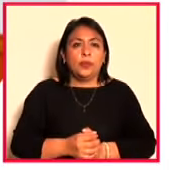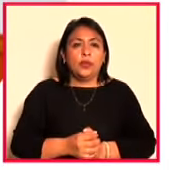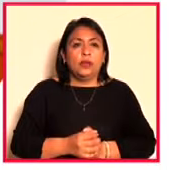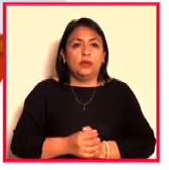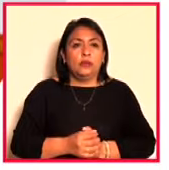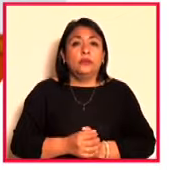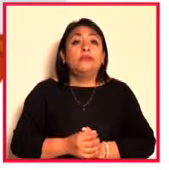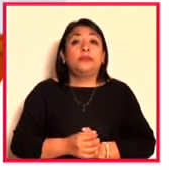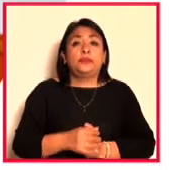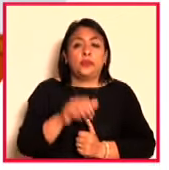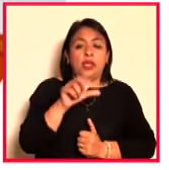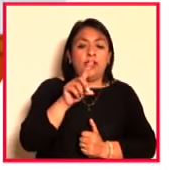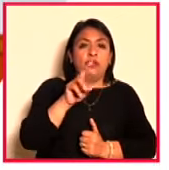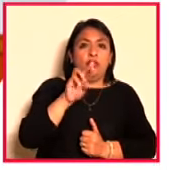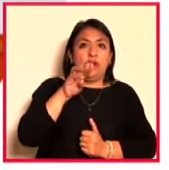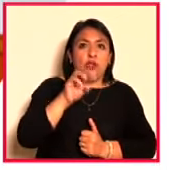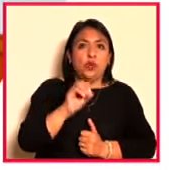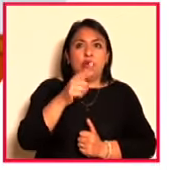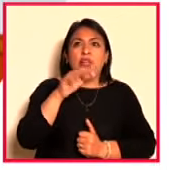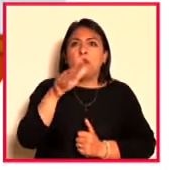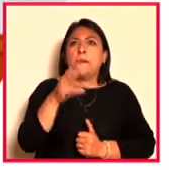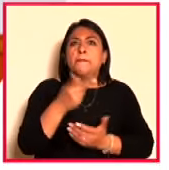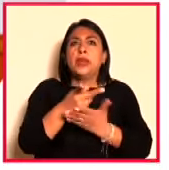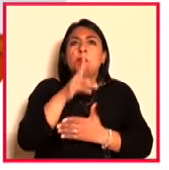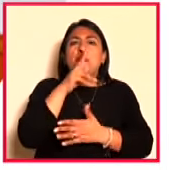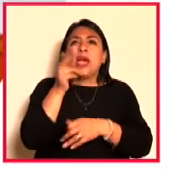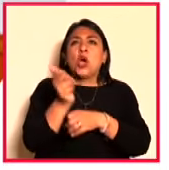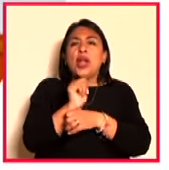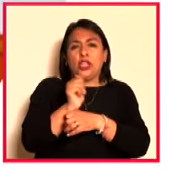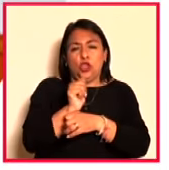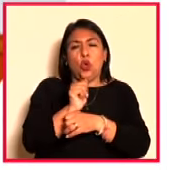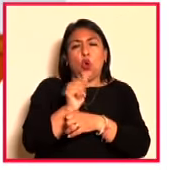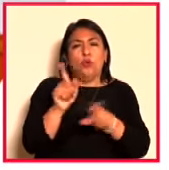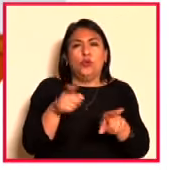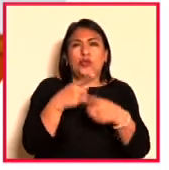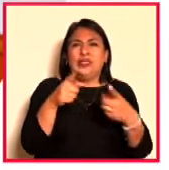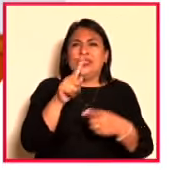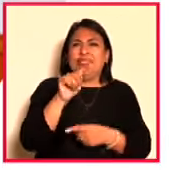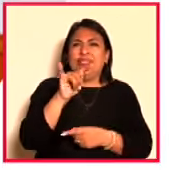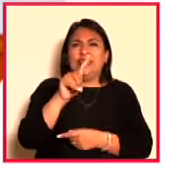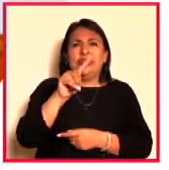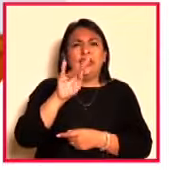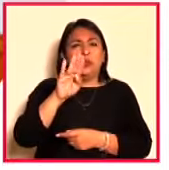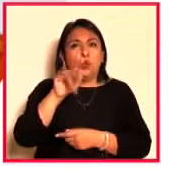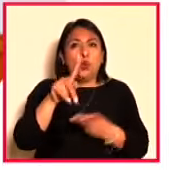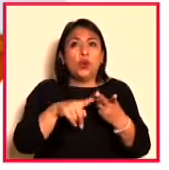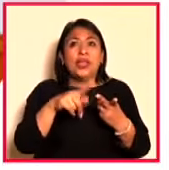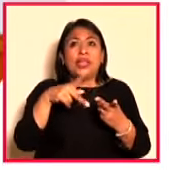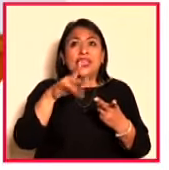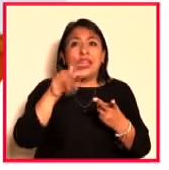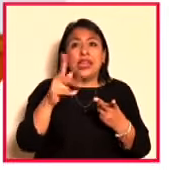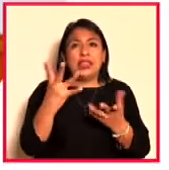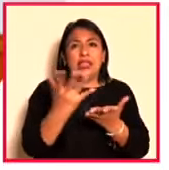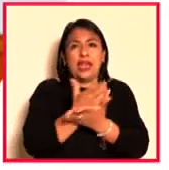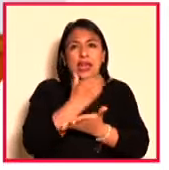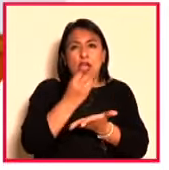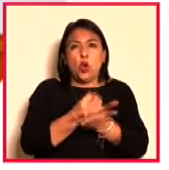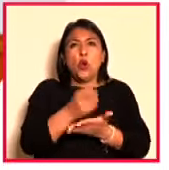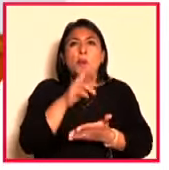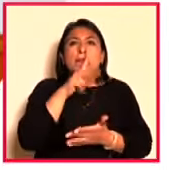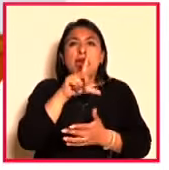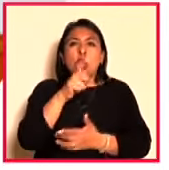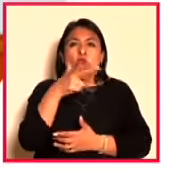Andrew Garfield obtuvo el premio a mejor actor de comedia o musical por Tick Tick Boom. Kenneth Branagh se llevó el Globo de Oro al mejor guión por Belfast,